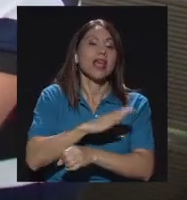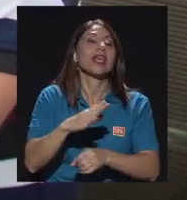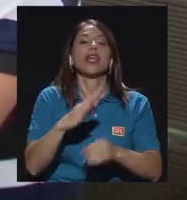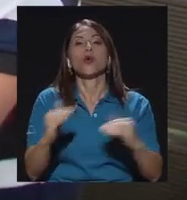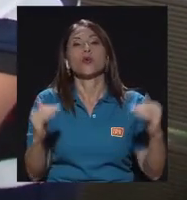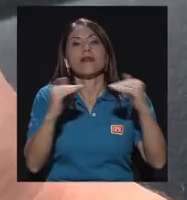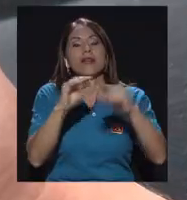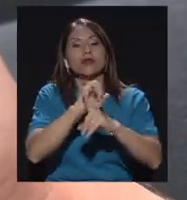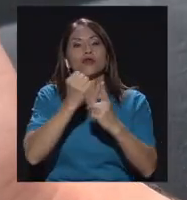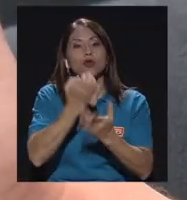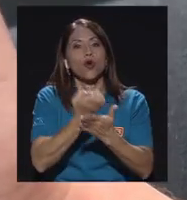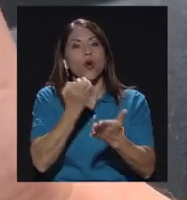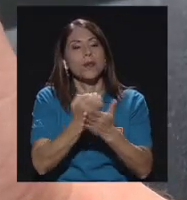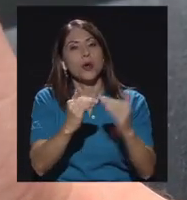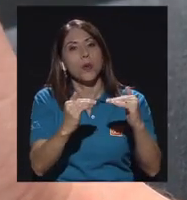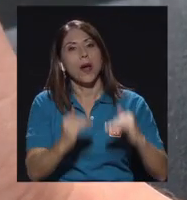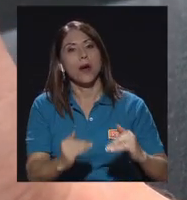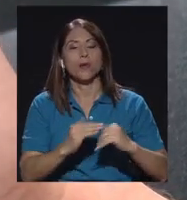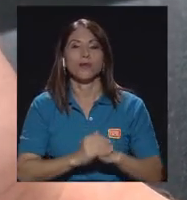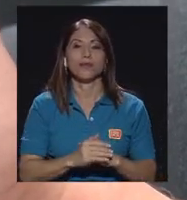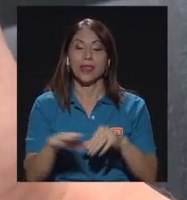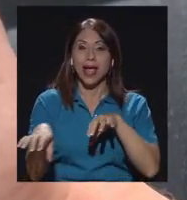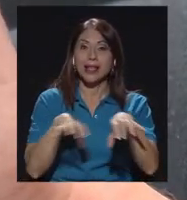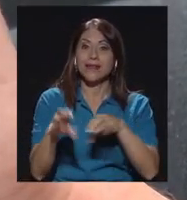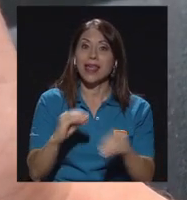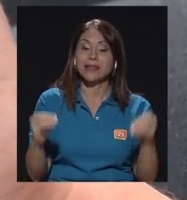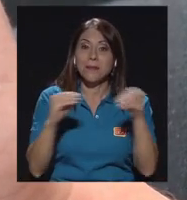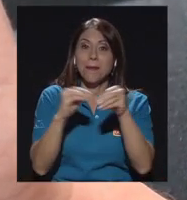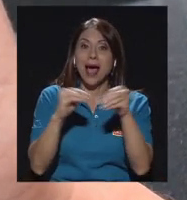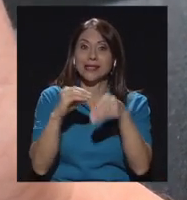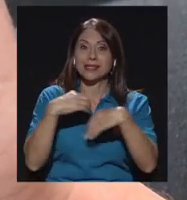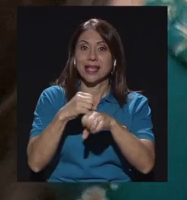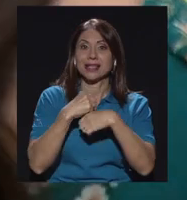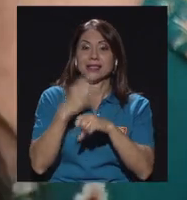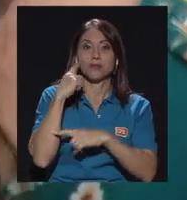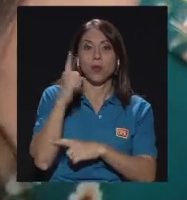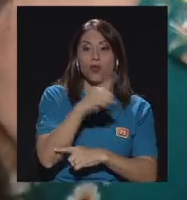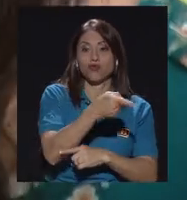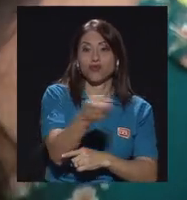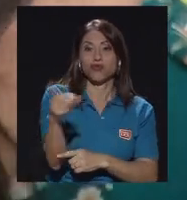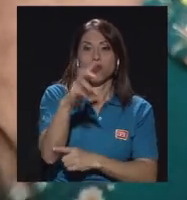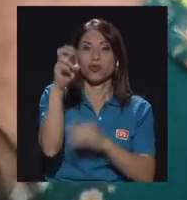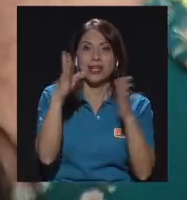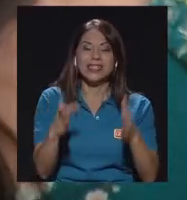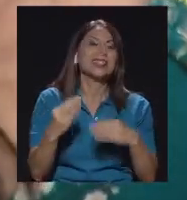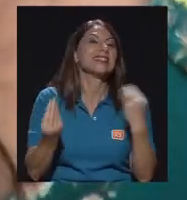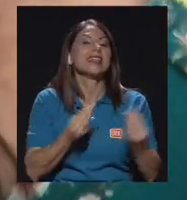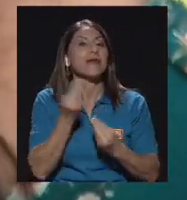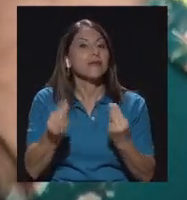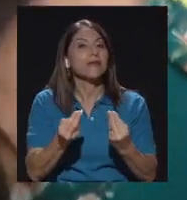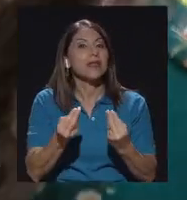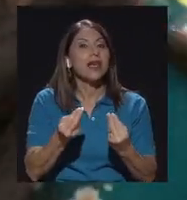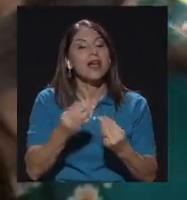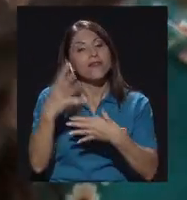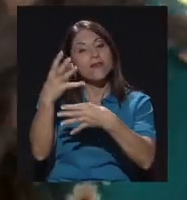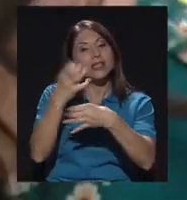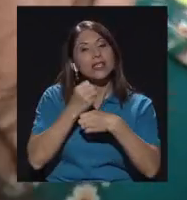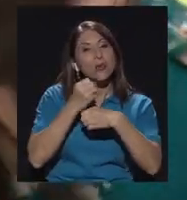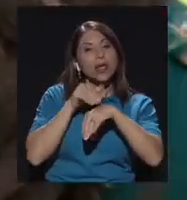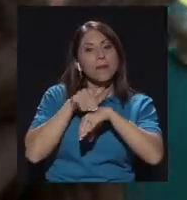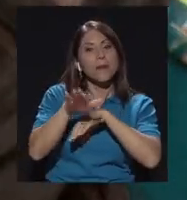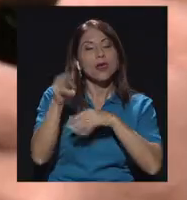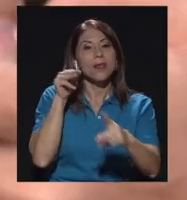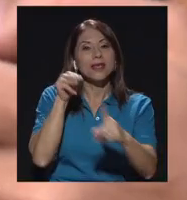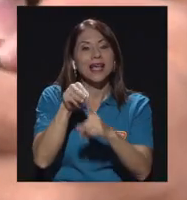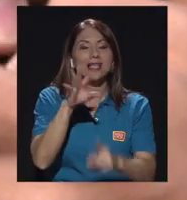bajo. Entre las actividades más realizadas por los costarricenses están el recibo y envío de mensajes con un